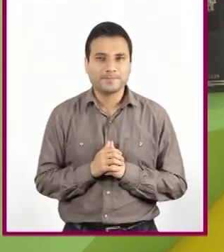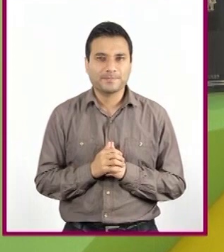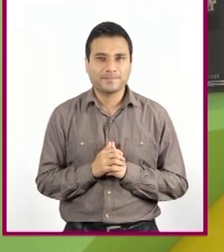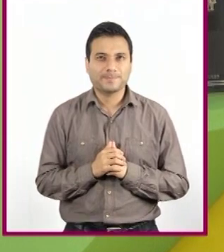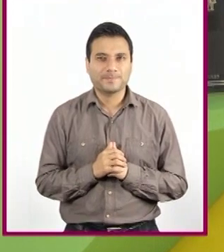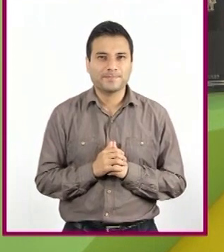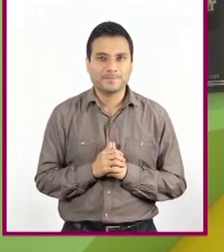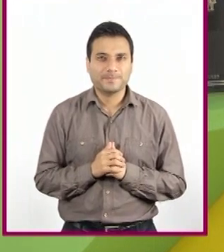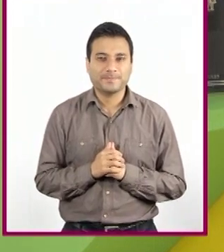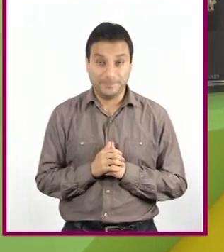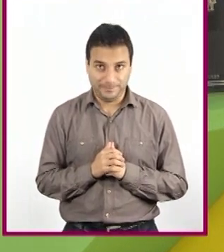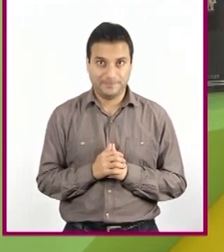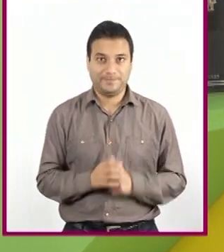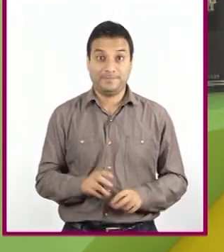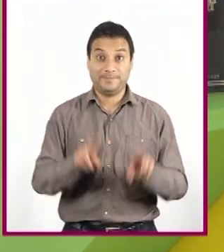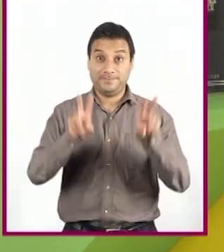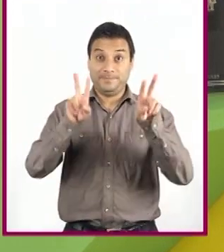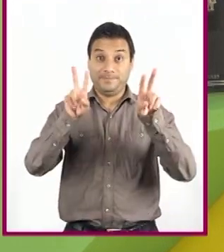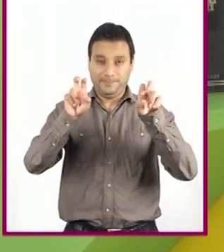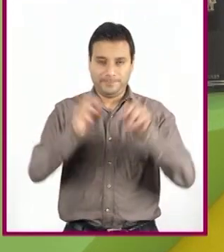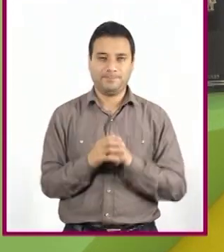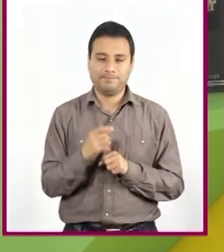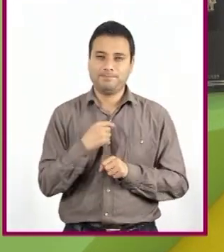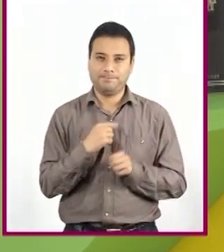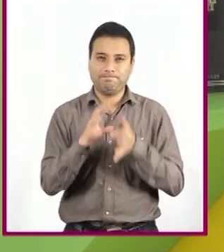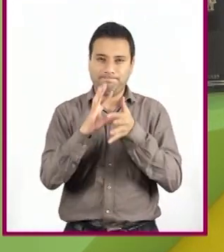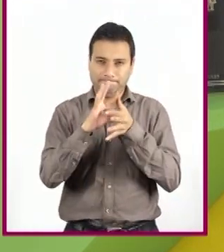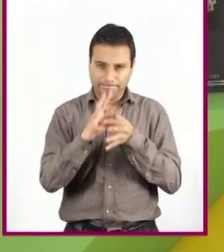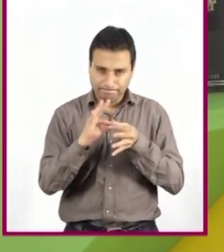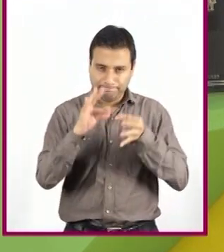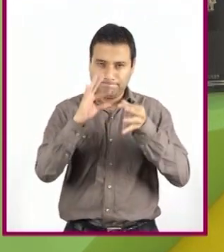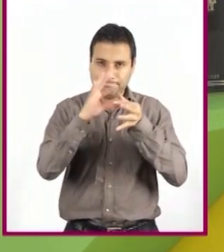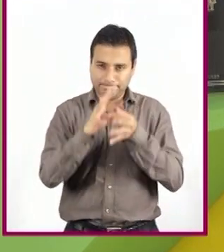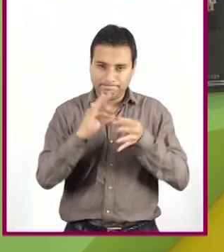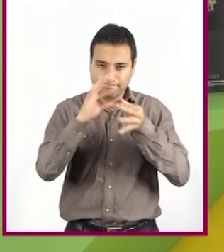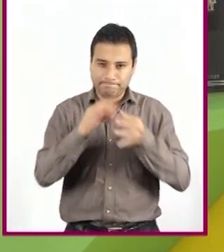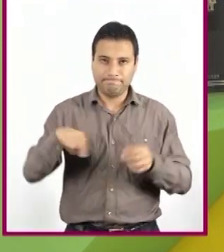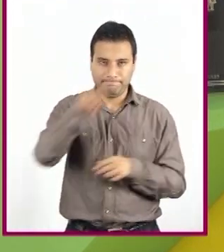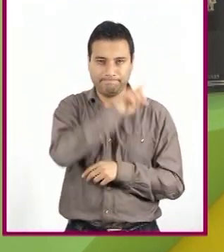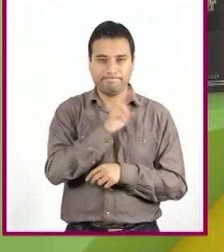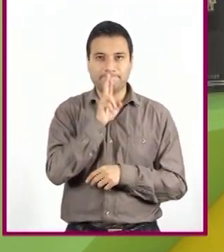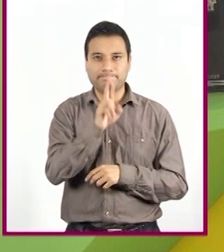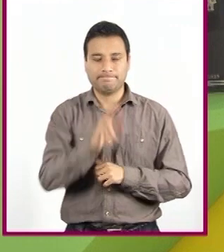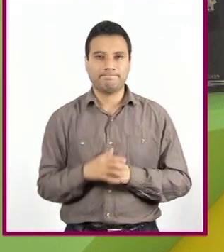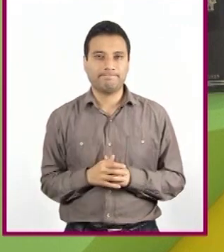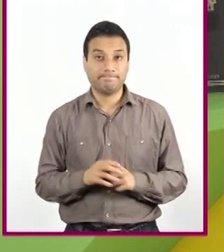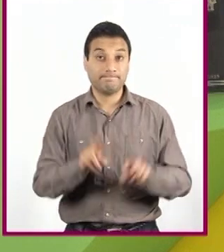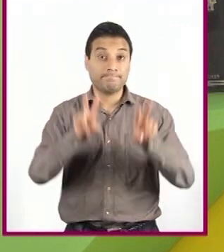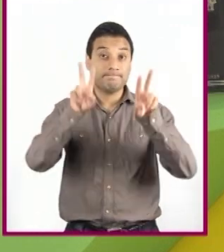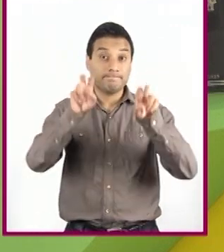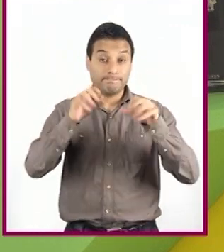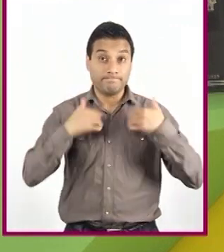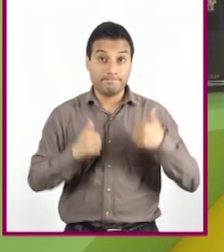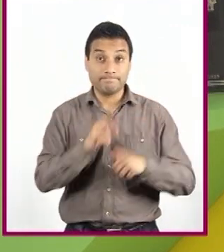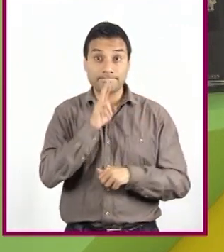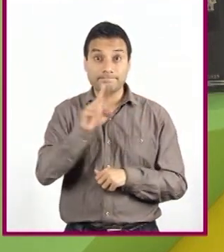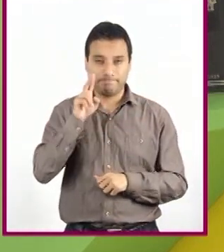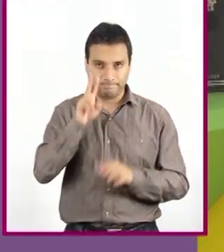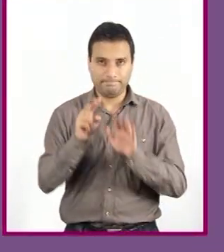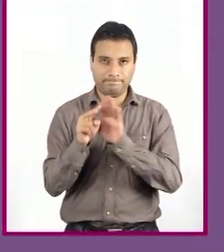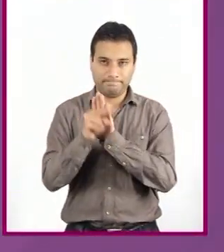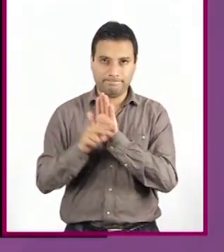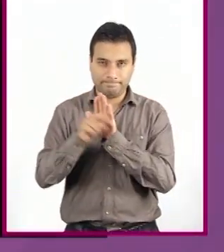vaya desarrollando el tema, contéstenlas en su cuaderno. Para entender mejor el tema, veamos el siguiente